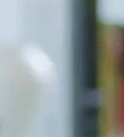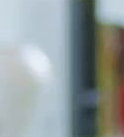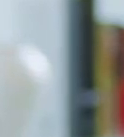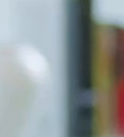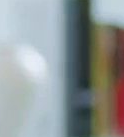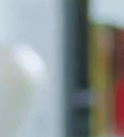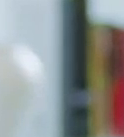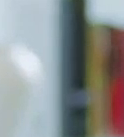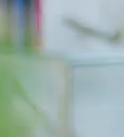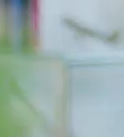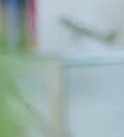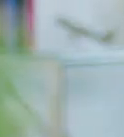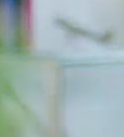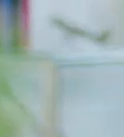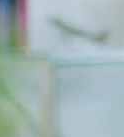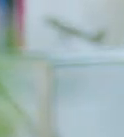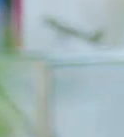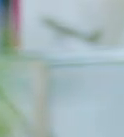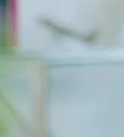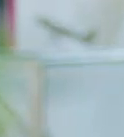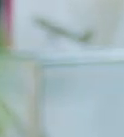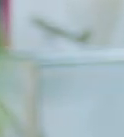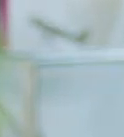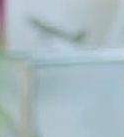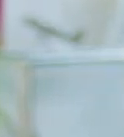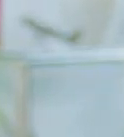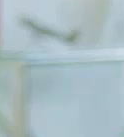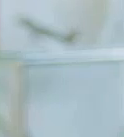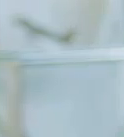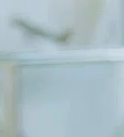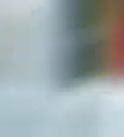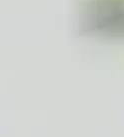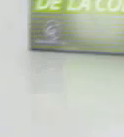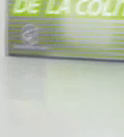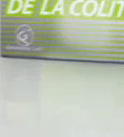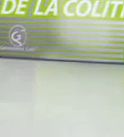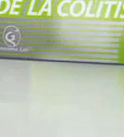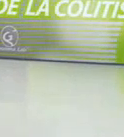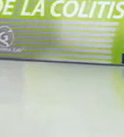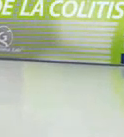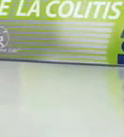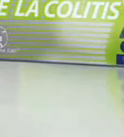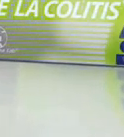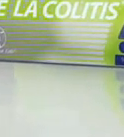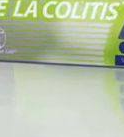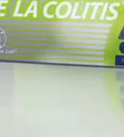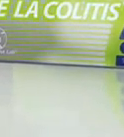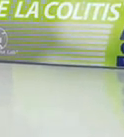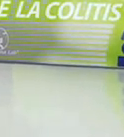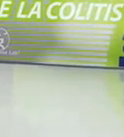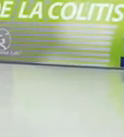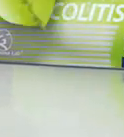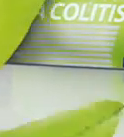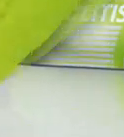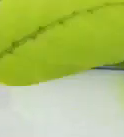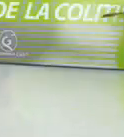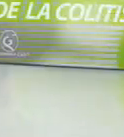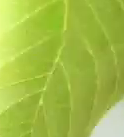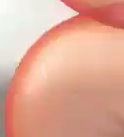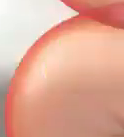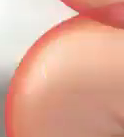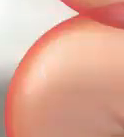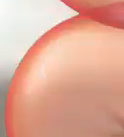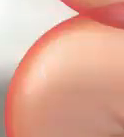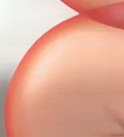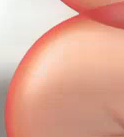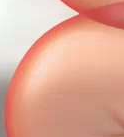estoy mucho mejor. Lo tomo todos los días y ahora puedo comer tranquilamente. QG5 es un producto natural que alivia la colitis y sus síntomas,